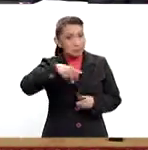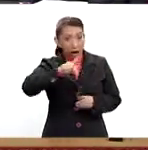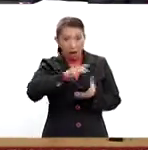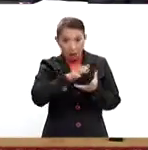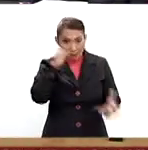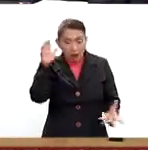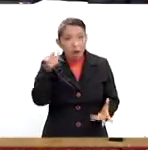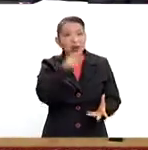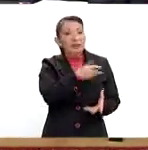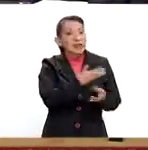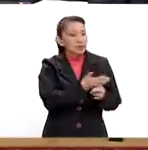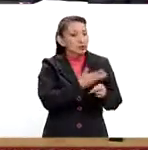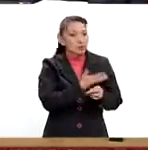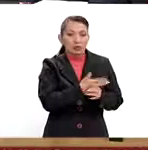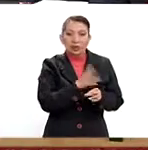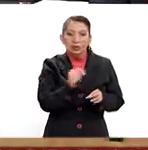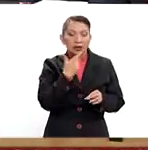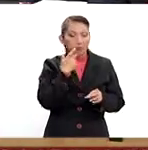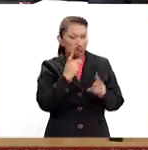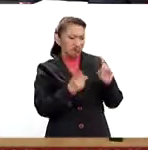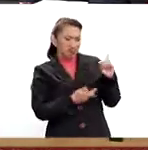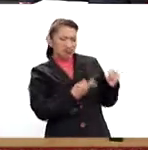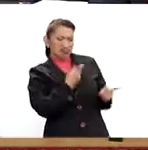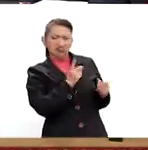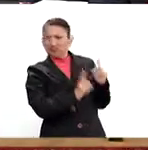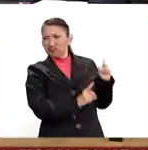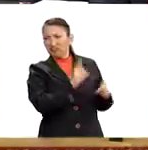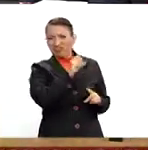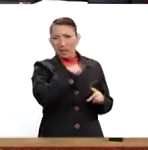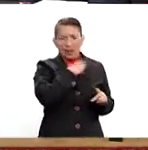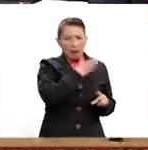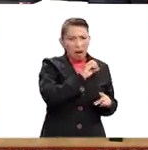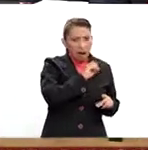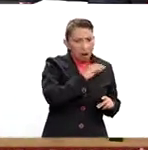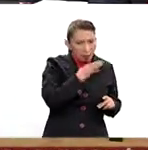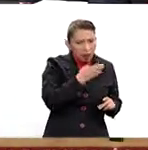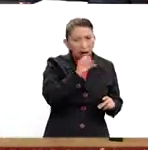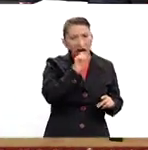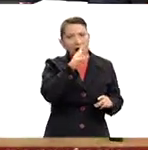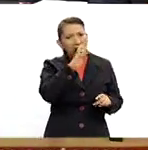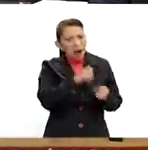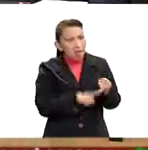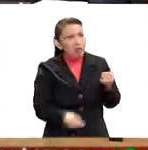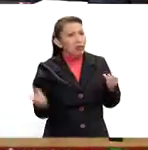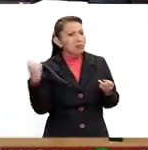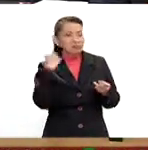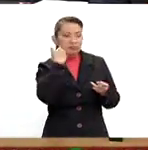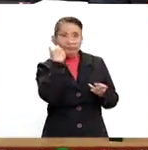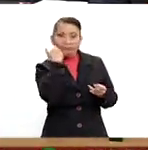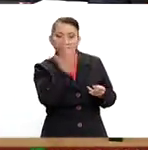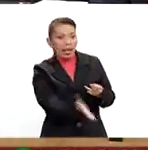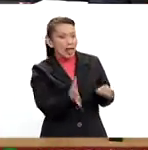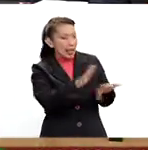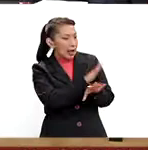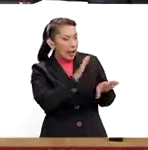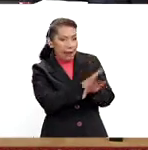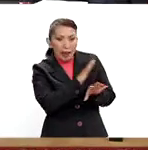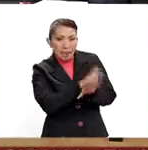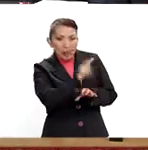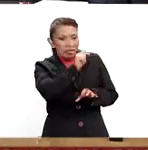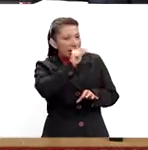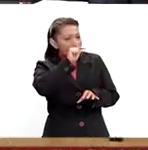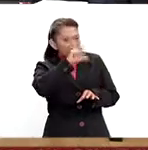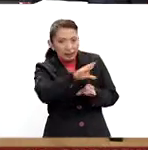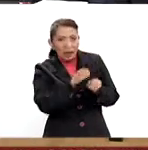la mayoría de los claro. estadounidenses que cuestionó Exactamente. el Medicare, que quiere quiere cambios a los tratados de